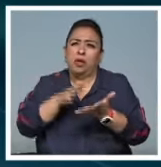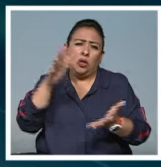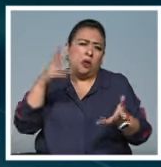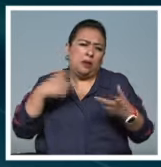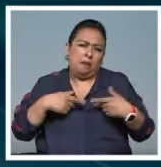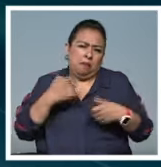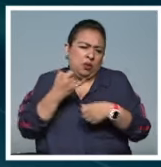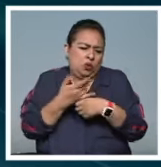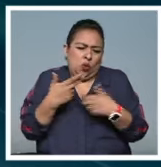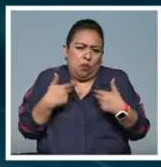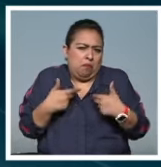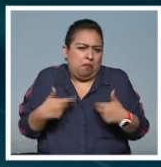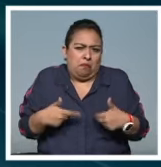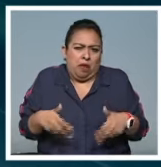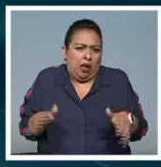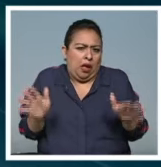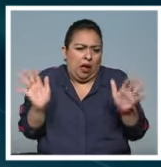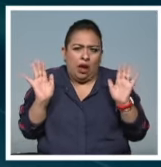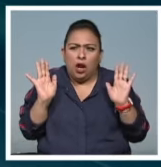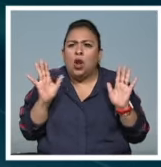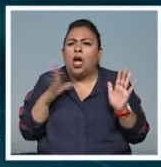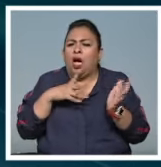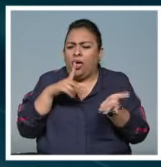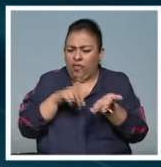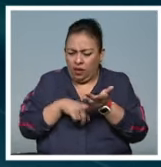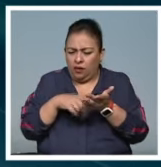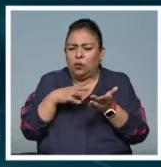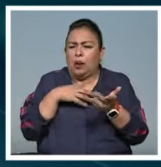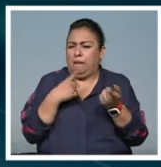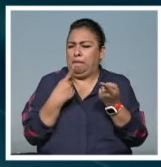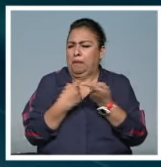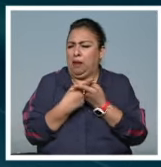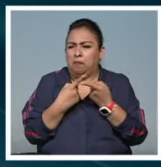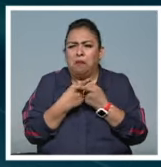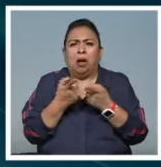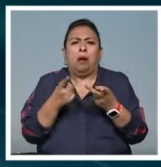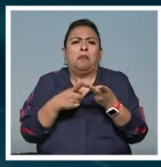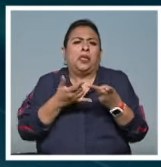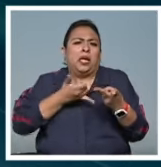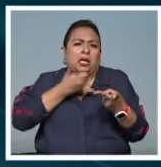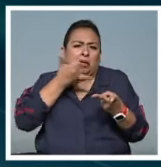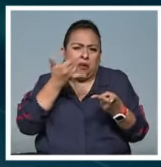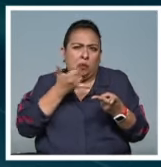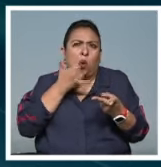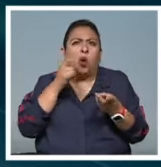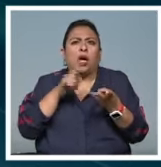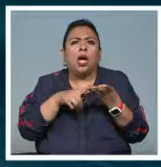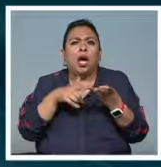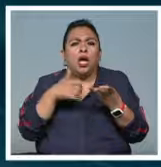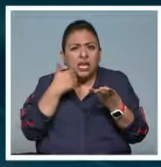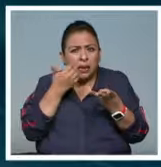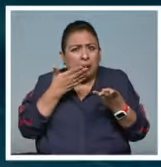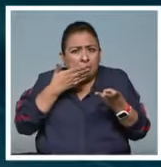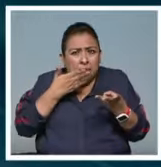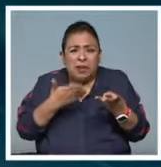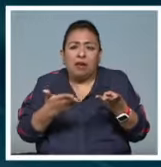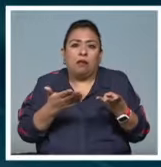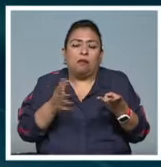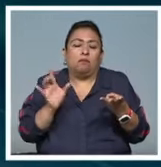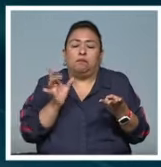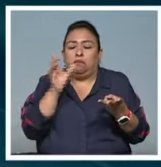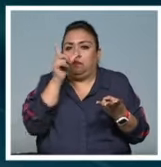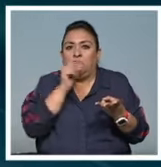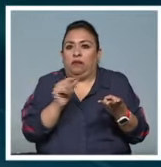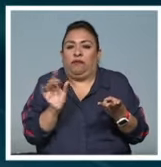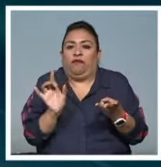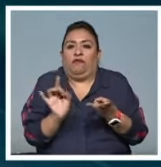humanos, con contradicciones, que cometen errores, a veces con las mejores intenciones del mundo. Lo que la novela